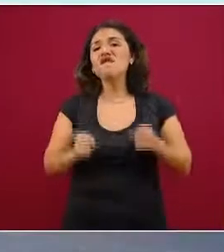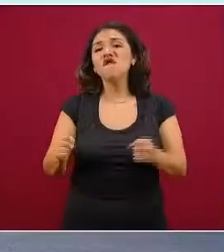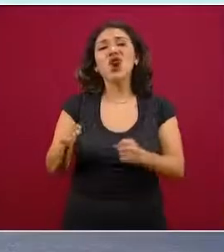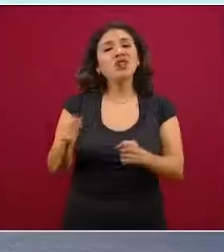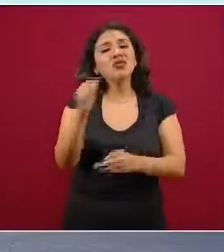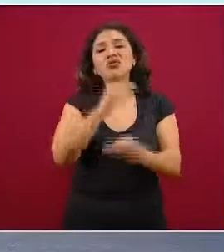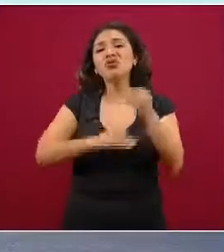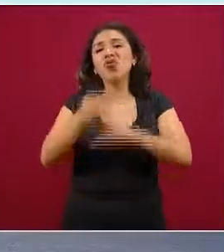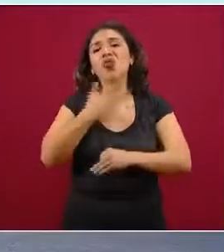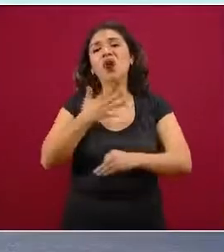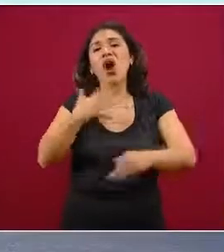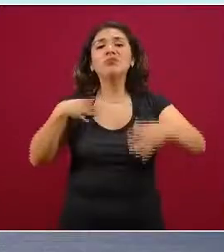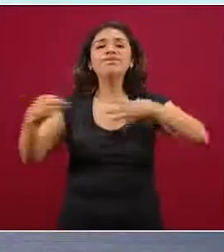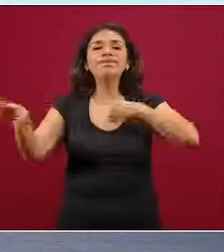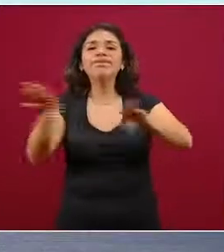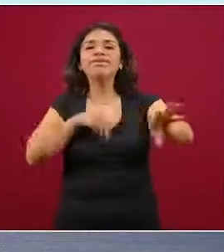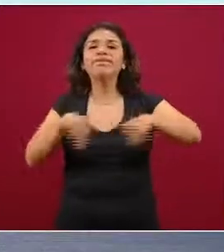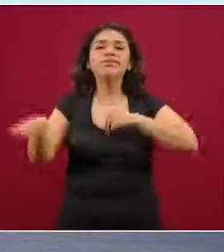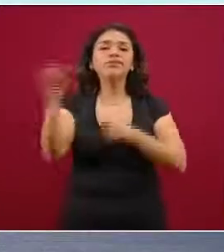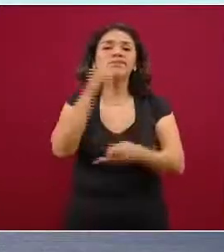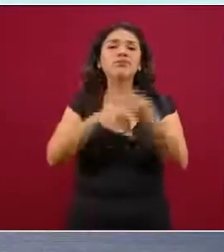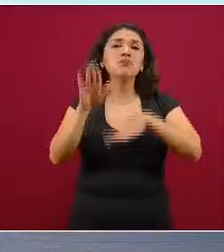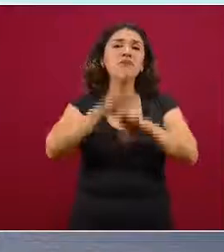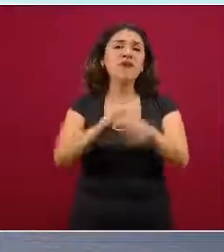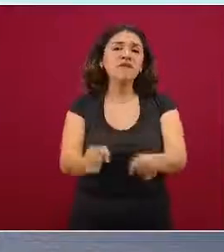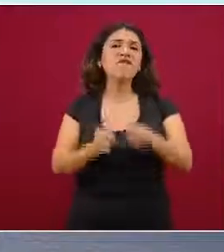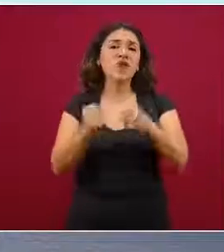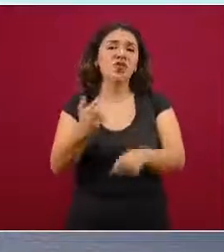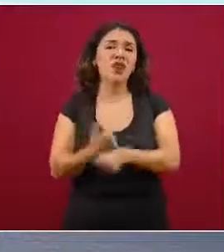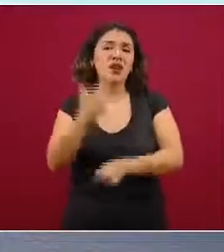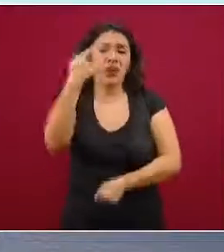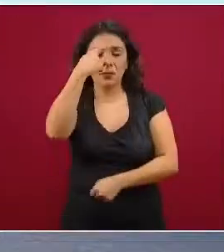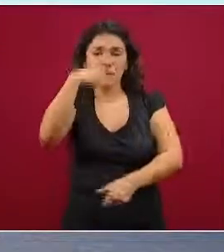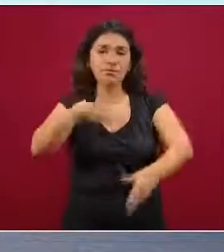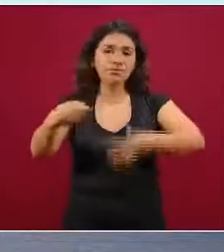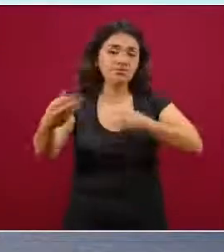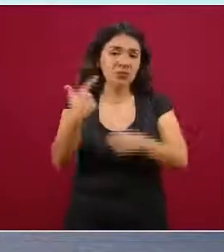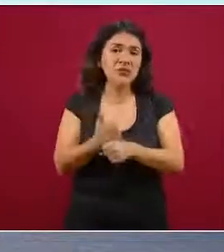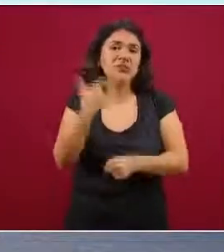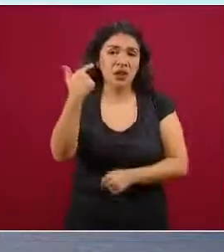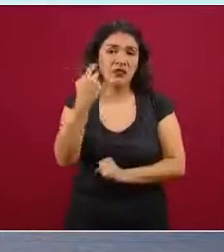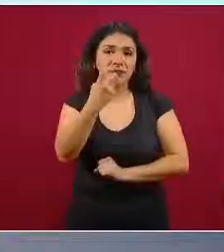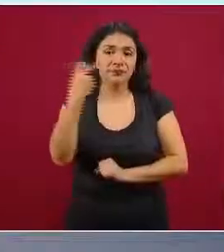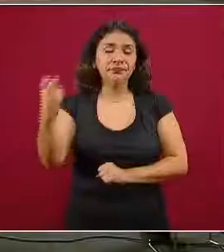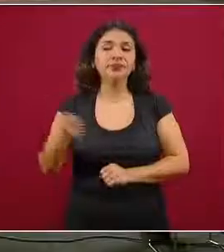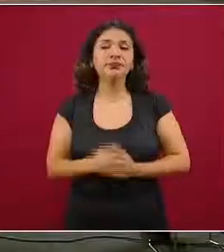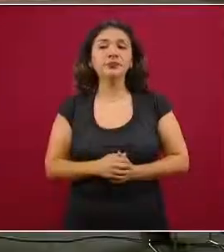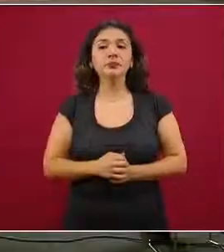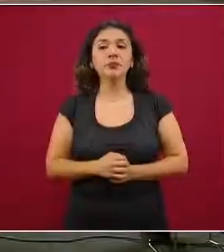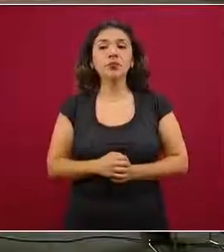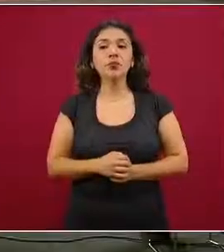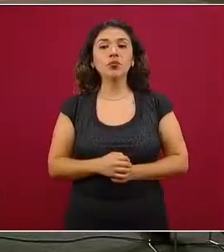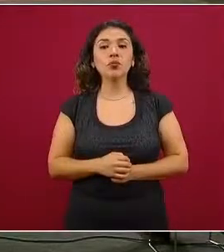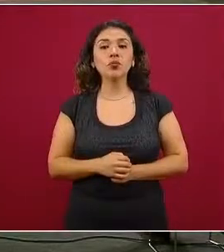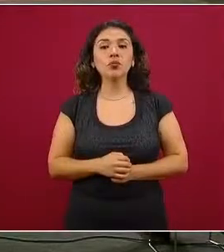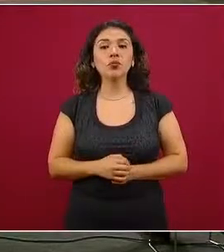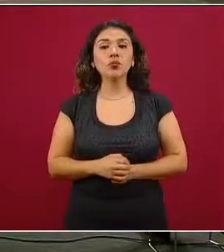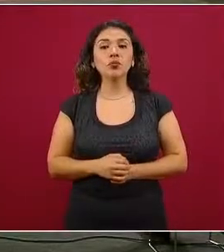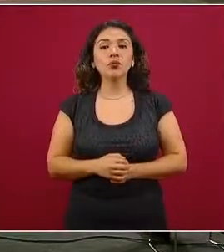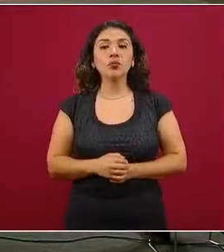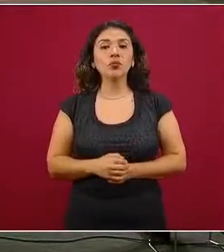los municipios están en los 2 colores de mayor tasa de afectación para cada uno de ellos. Veamos el